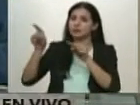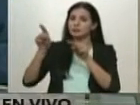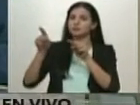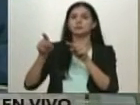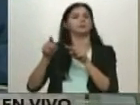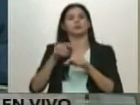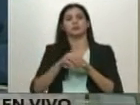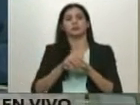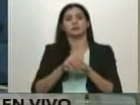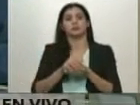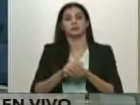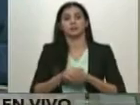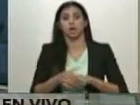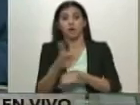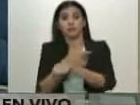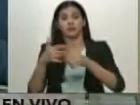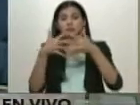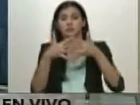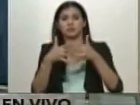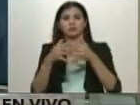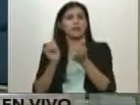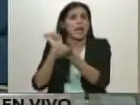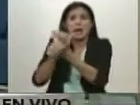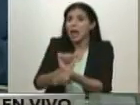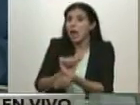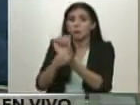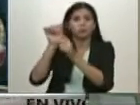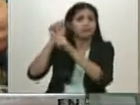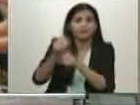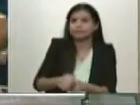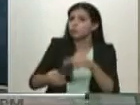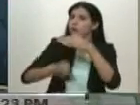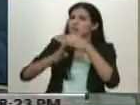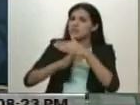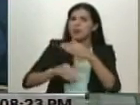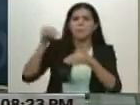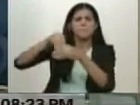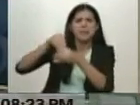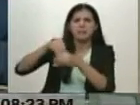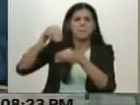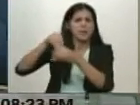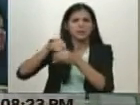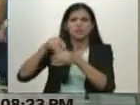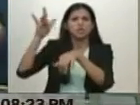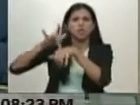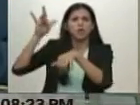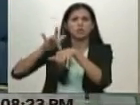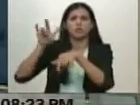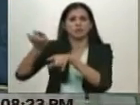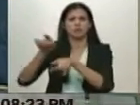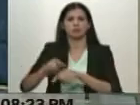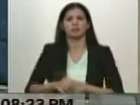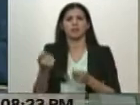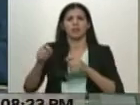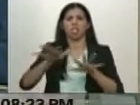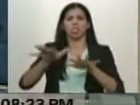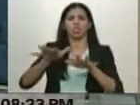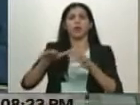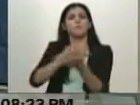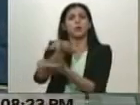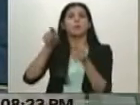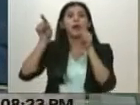imperialismo norteamericano ha desestabilizado Haití por 100 años y continúa metiendo sus manos y sus garras asquerosas para desestabilizar Haití.